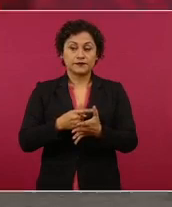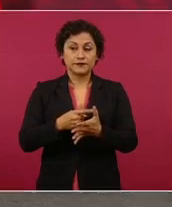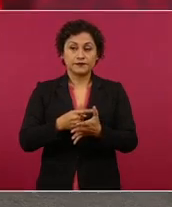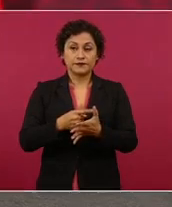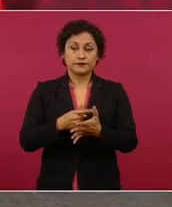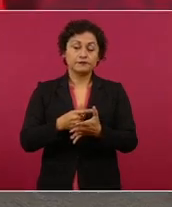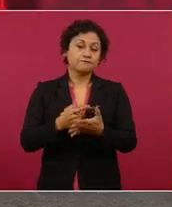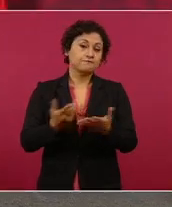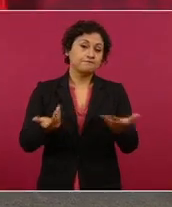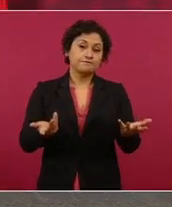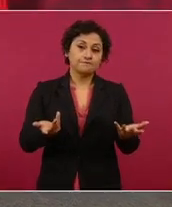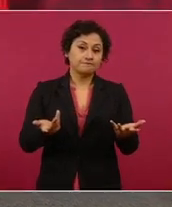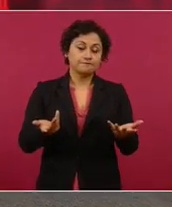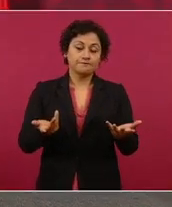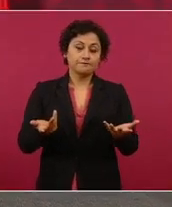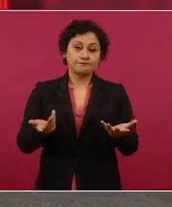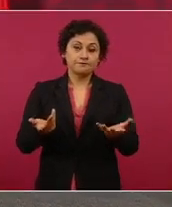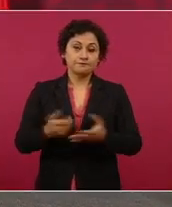no hemos